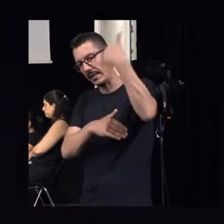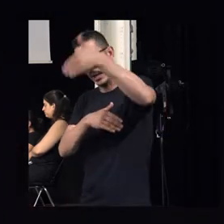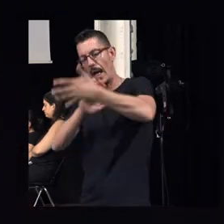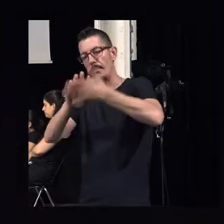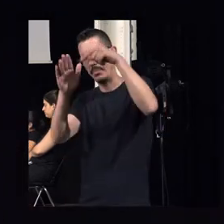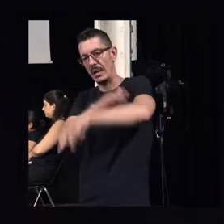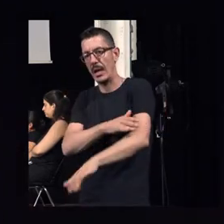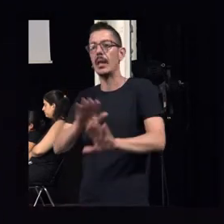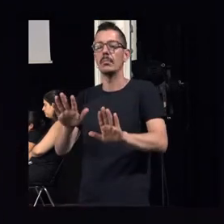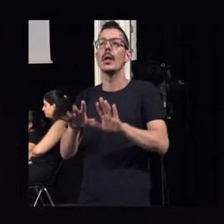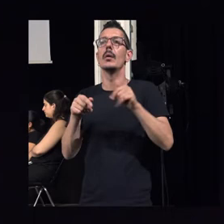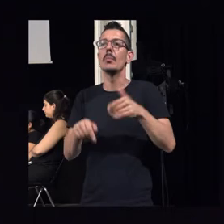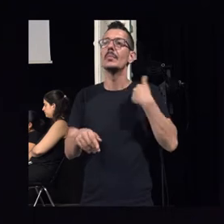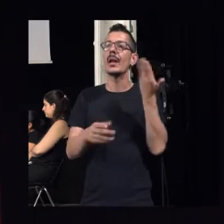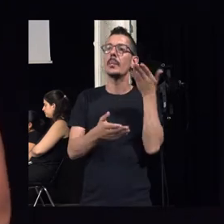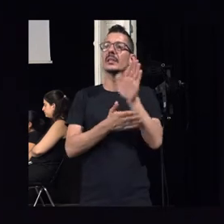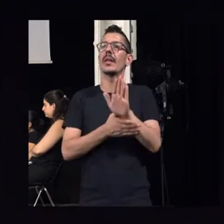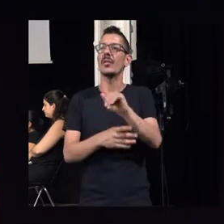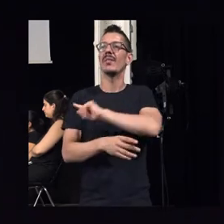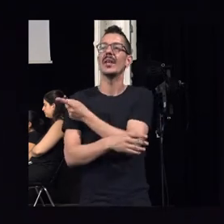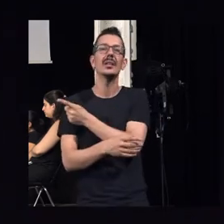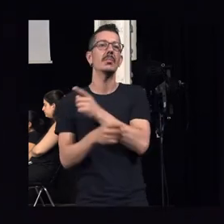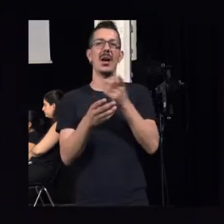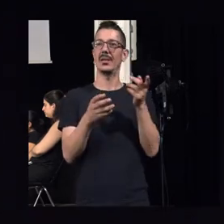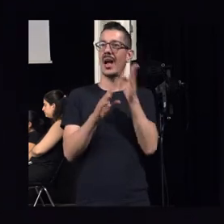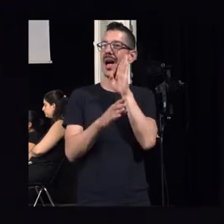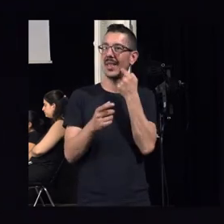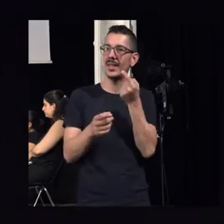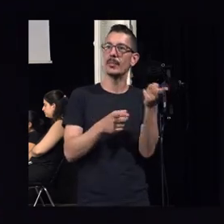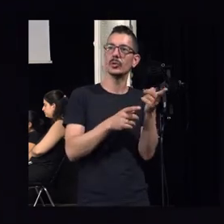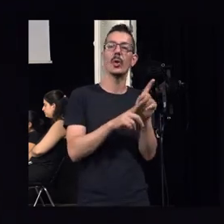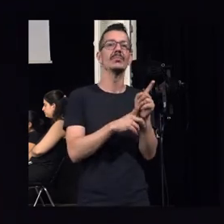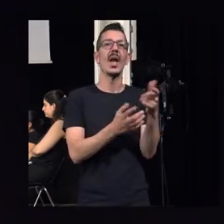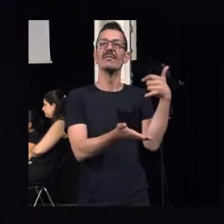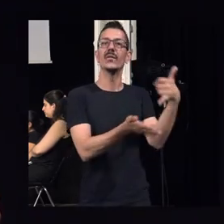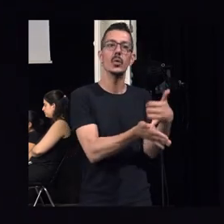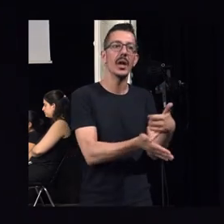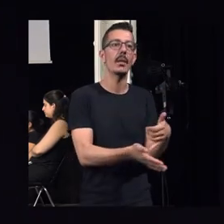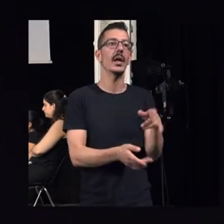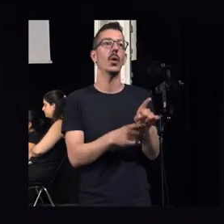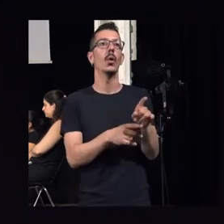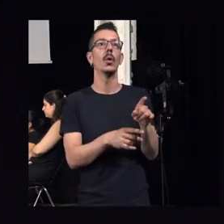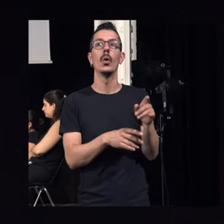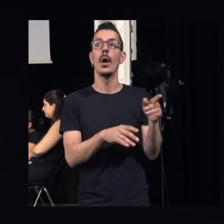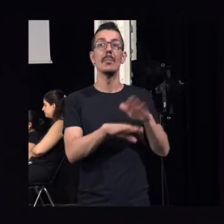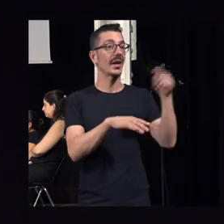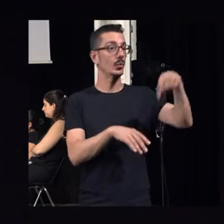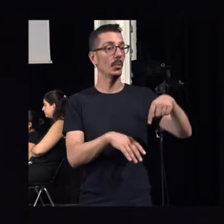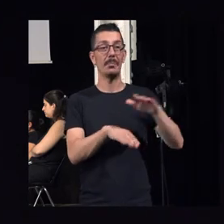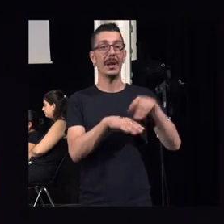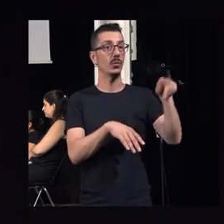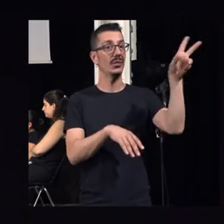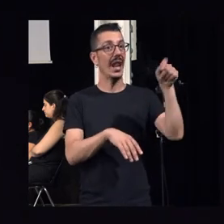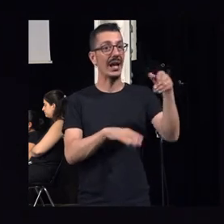Esta representación de víctimas, de estar como vulneradas, que venimos engañadas,